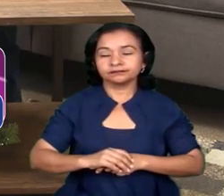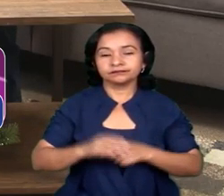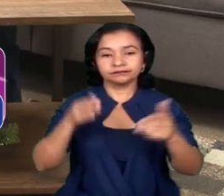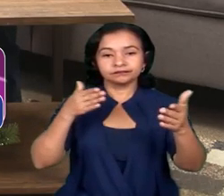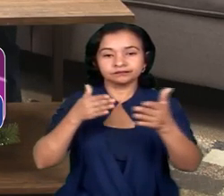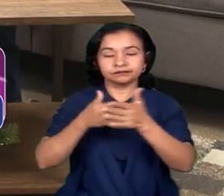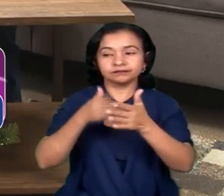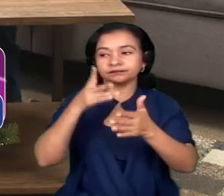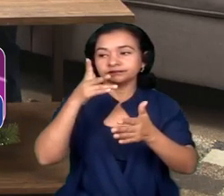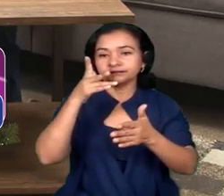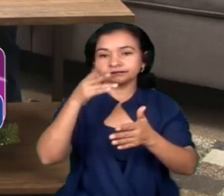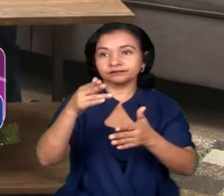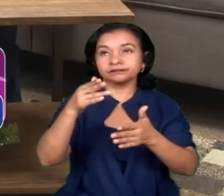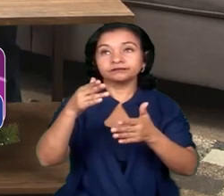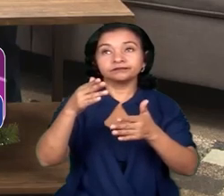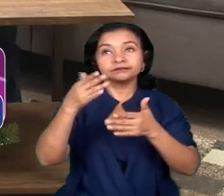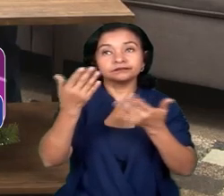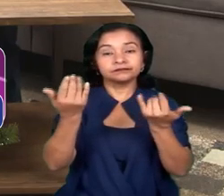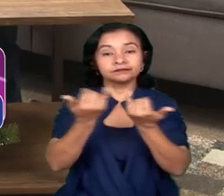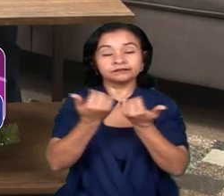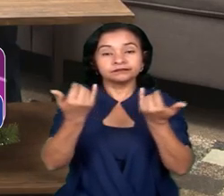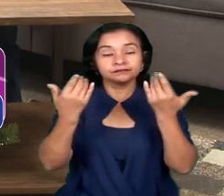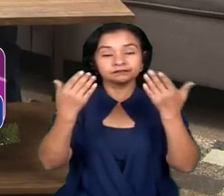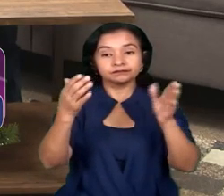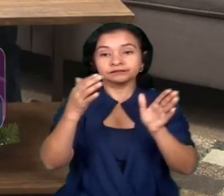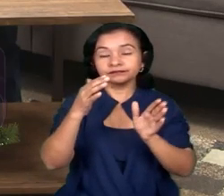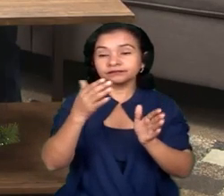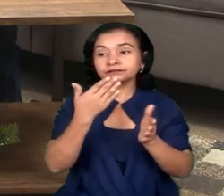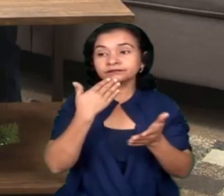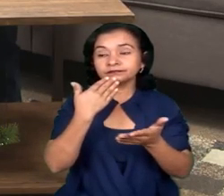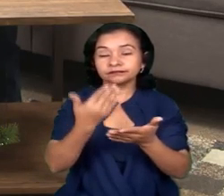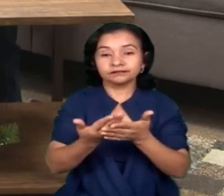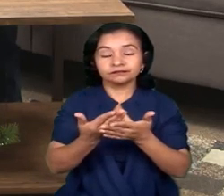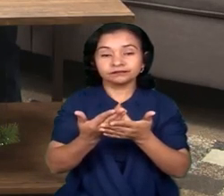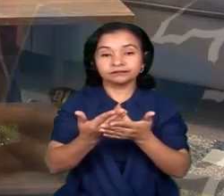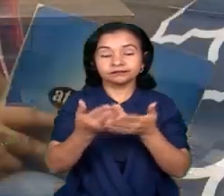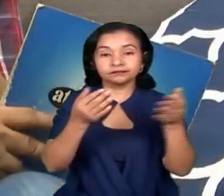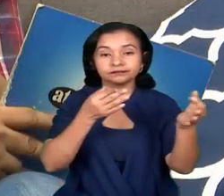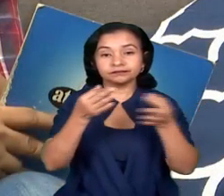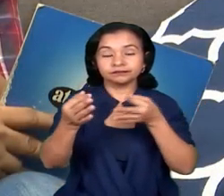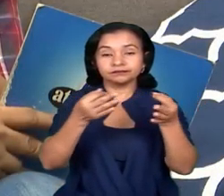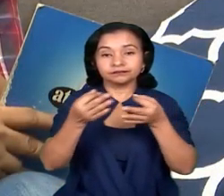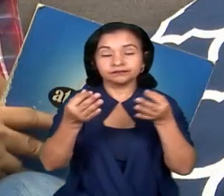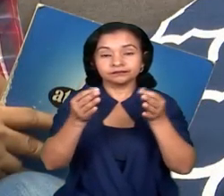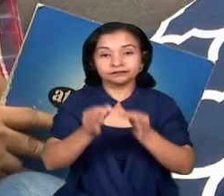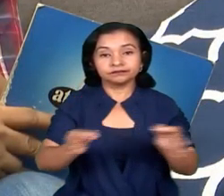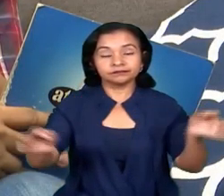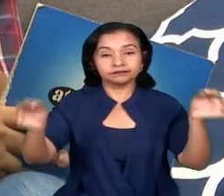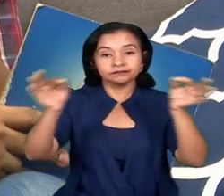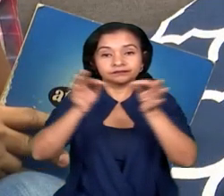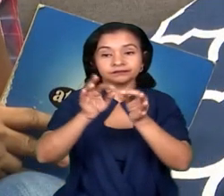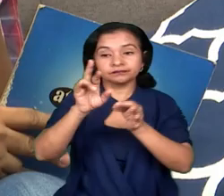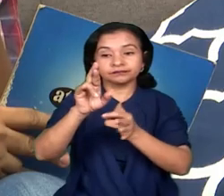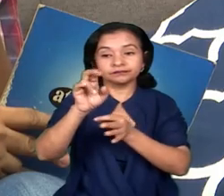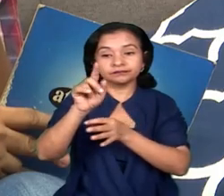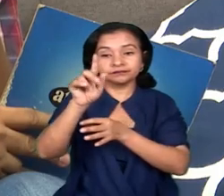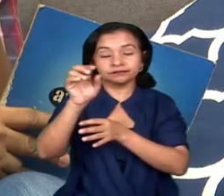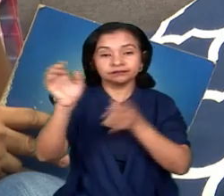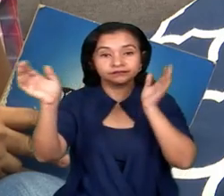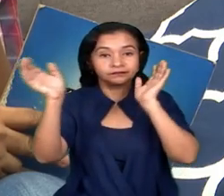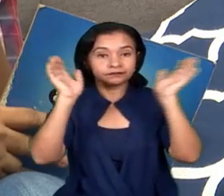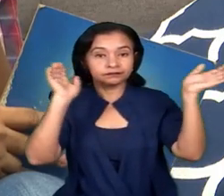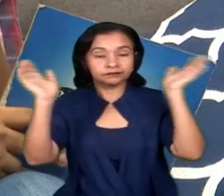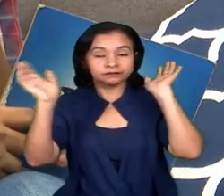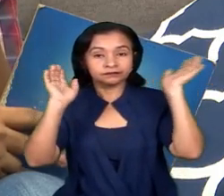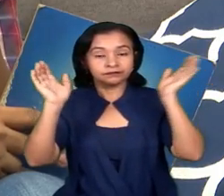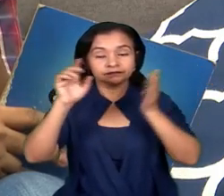una pausa, pero al volver nos quedamos en principio. Le agradezco la primicia que nos ha compartido, importantes retos que plantea para los mercados. Este